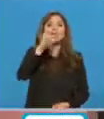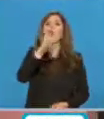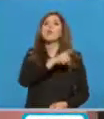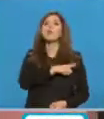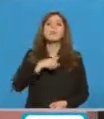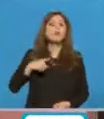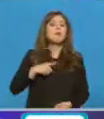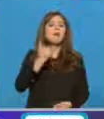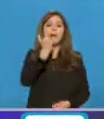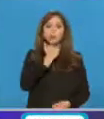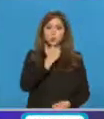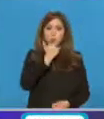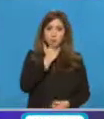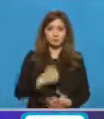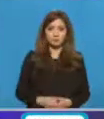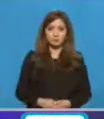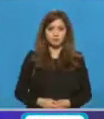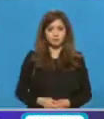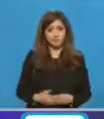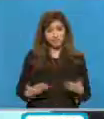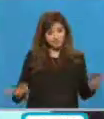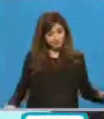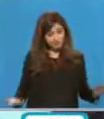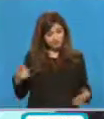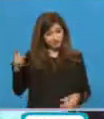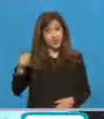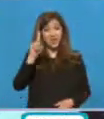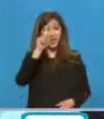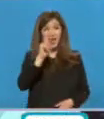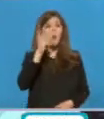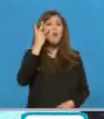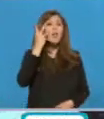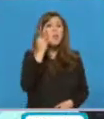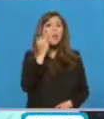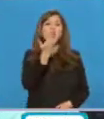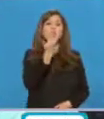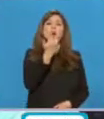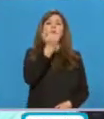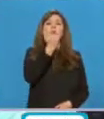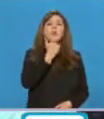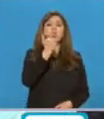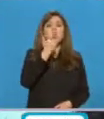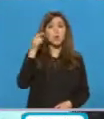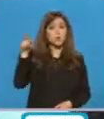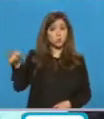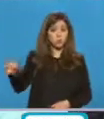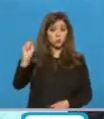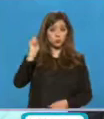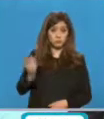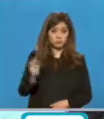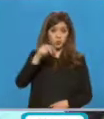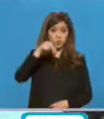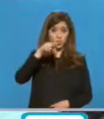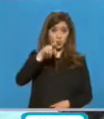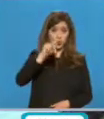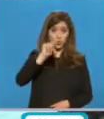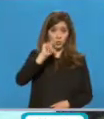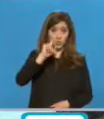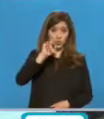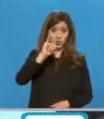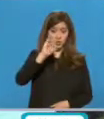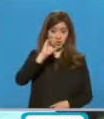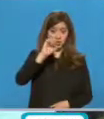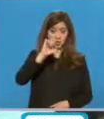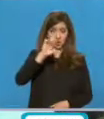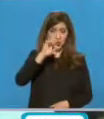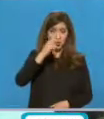pero es muy buena idea esto de hacer el agua de limón sin azúcar, porque aparte, tú como nutrióloga lo sabes muy bien, el limón también nos ayuda un